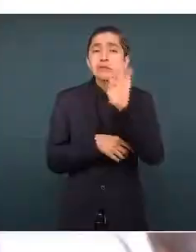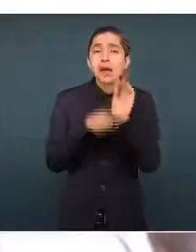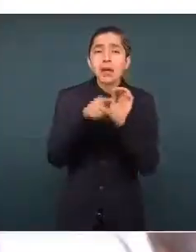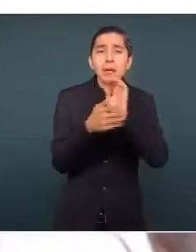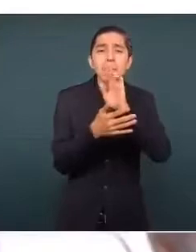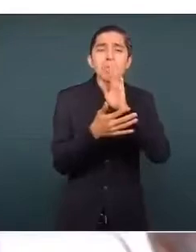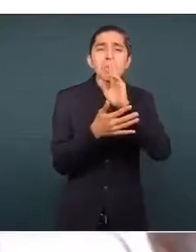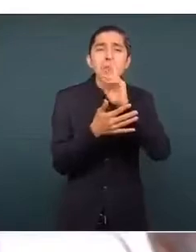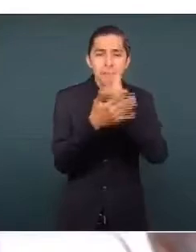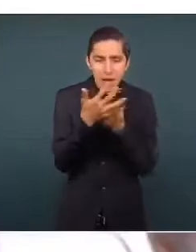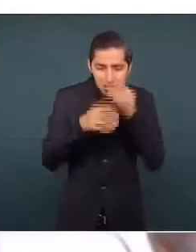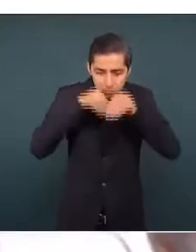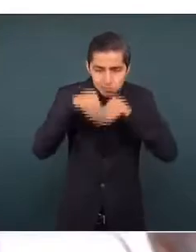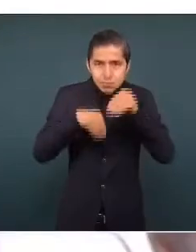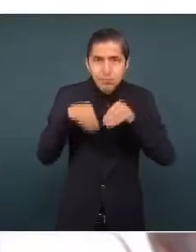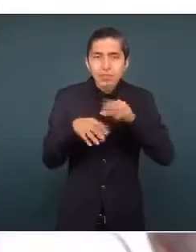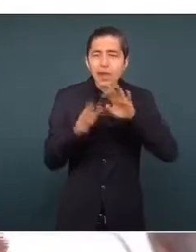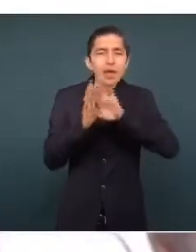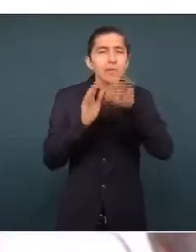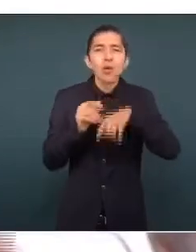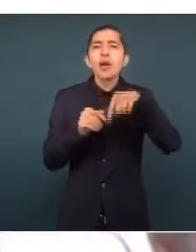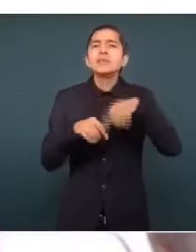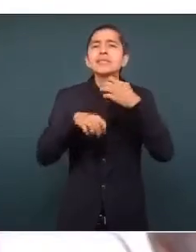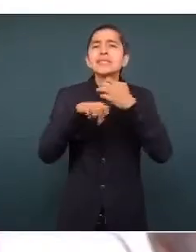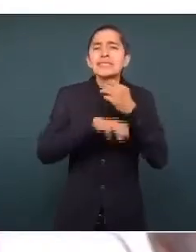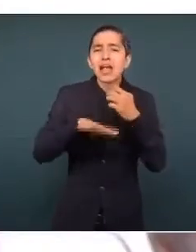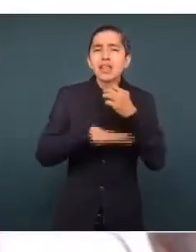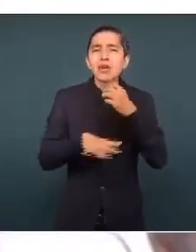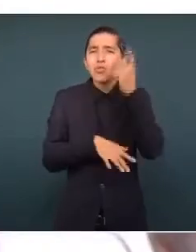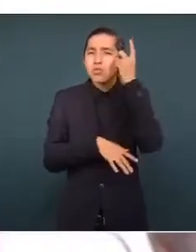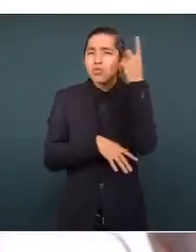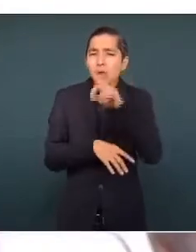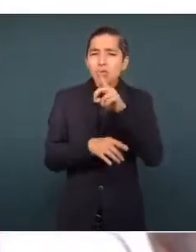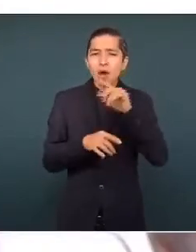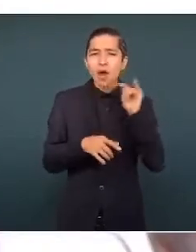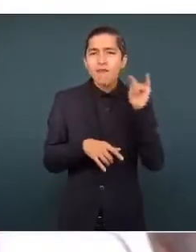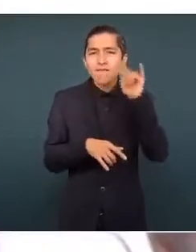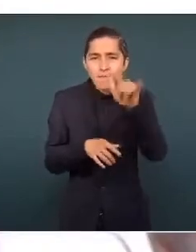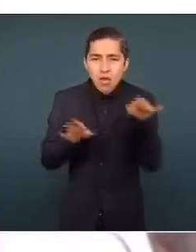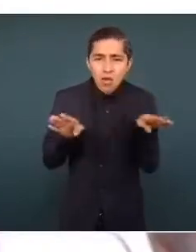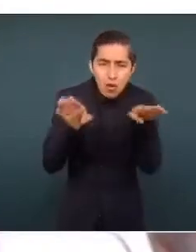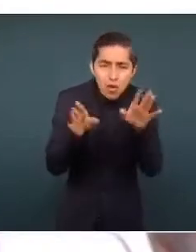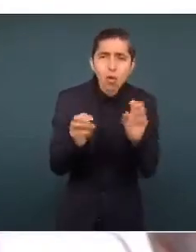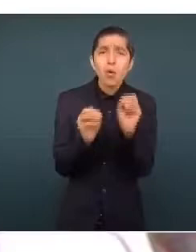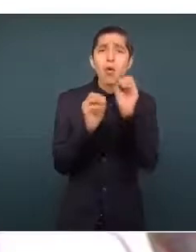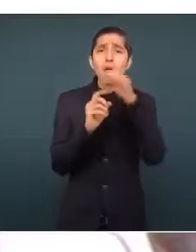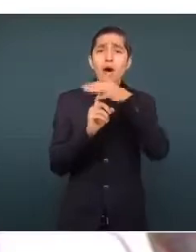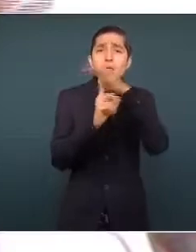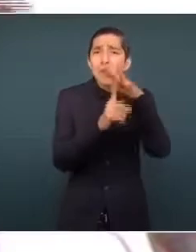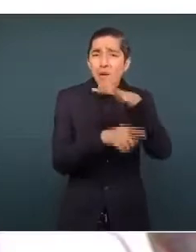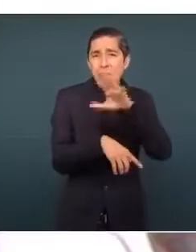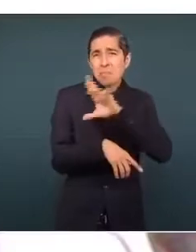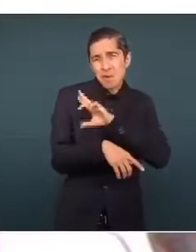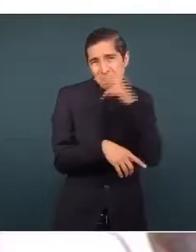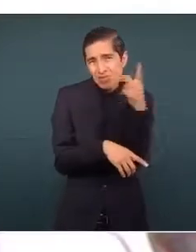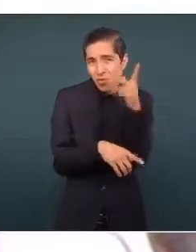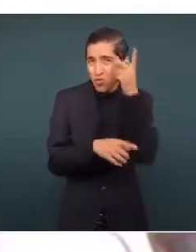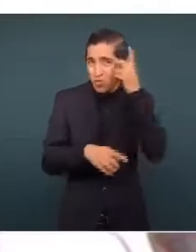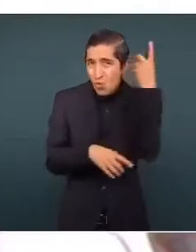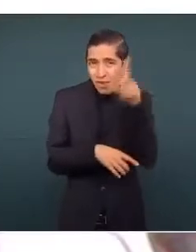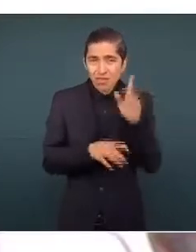tiene como propiedad algún avión privado, algún helicóptero privado, me refiero más